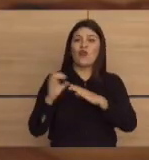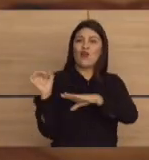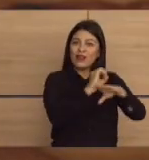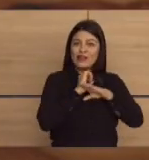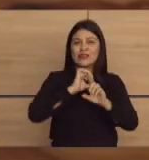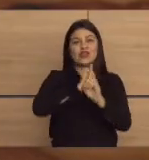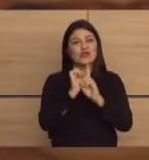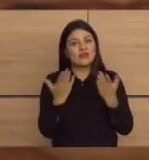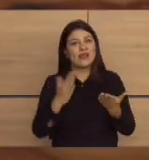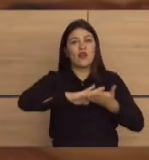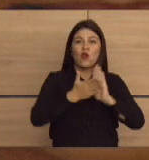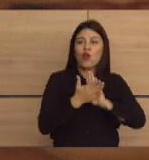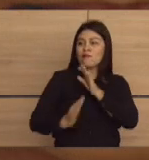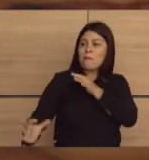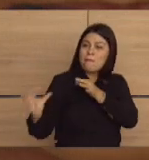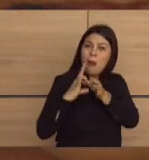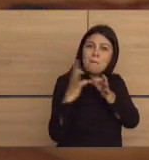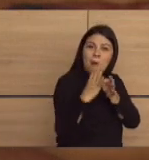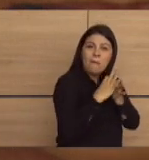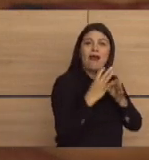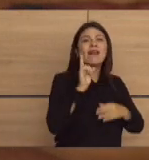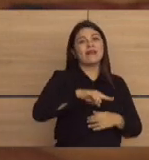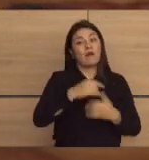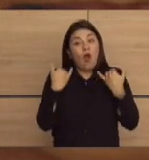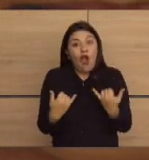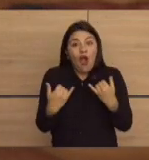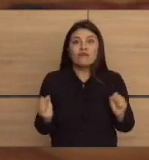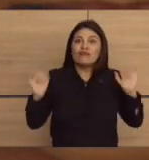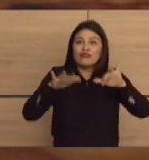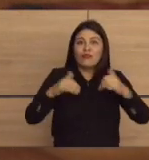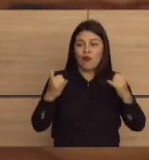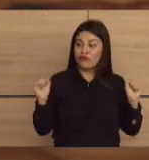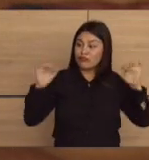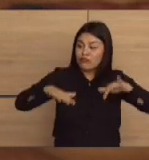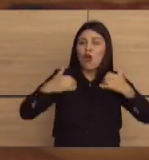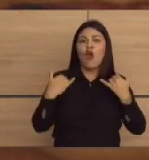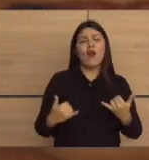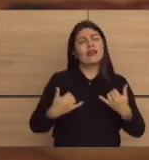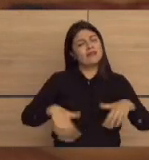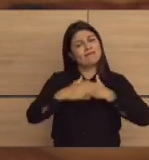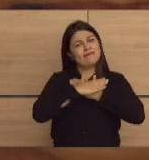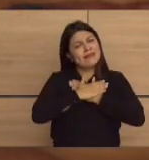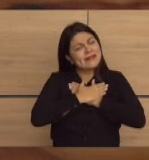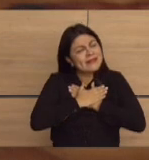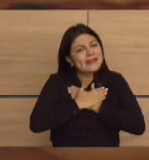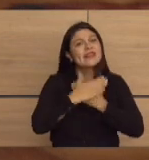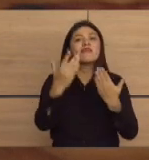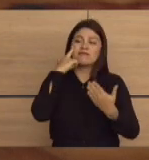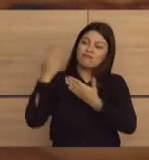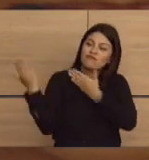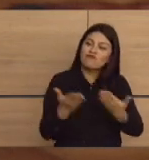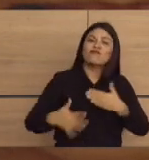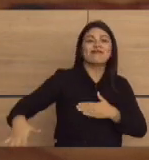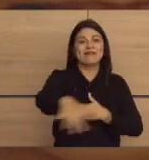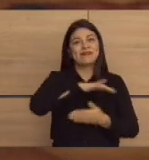comunitarias, a los aliados y a los cooperantes que nos acompañan en el día de hoy. Les damos la más cordial bienvenida a